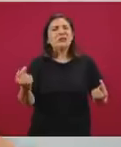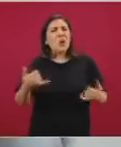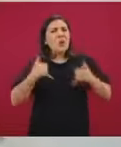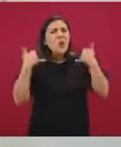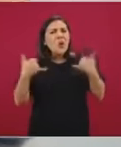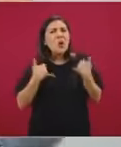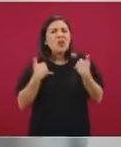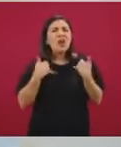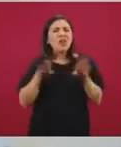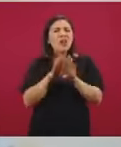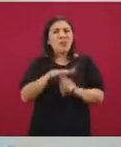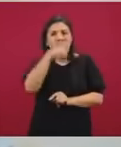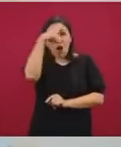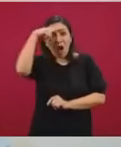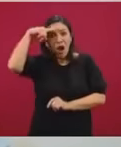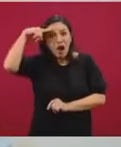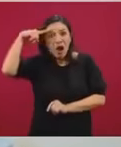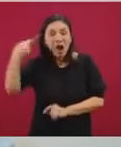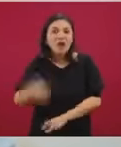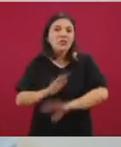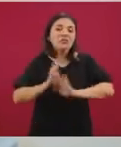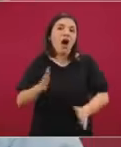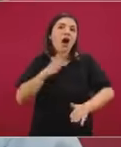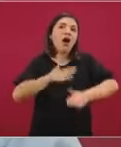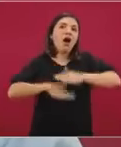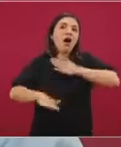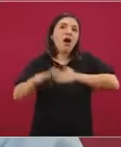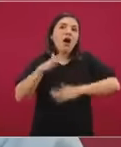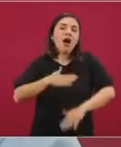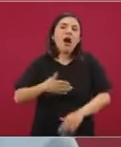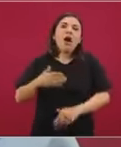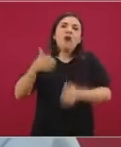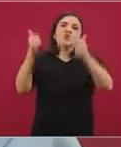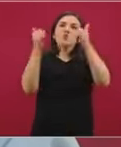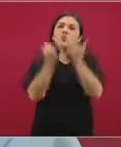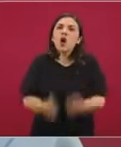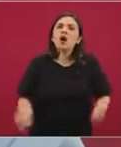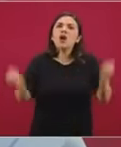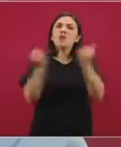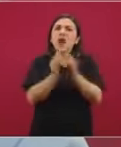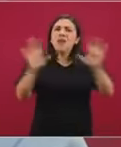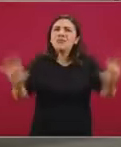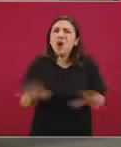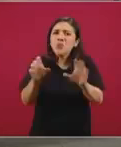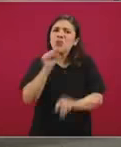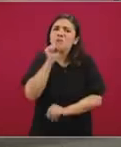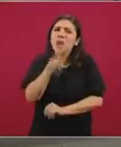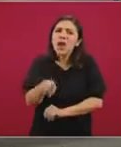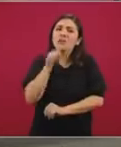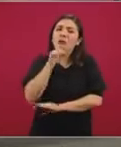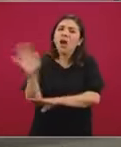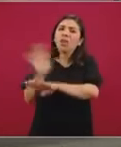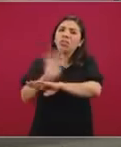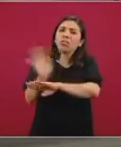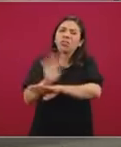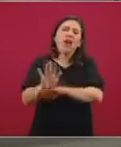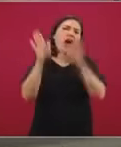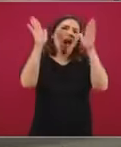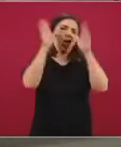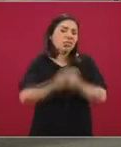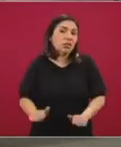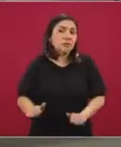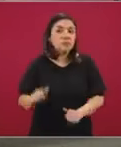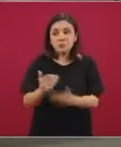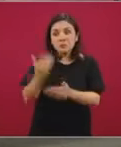los jóvenes están hartas de más computadora. Yo ya no voy, y hace